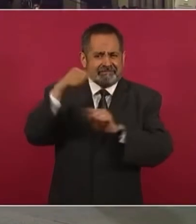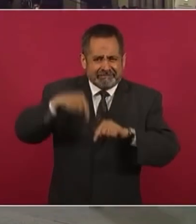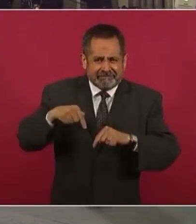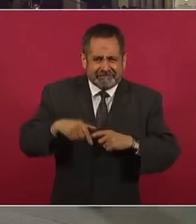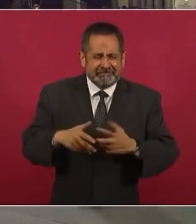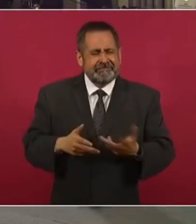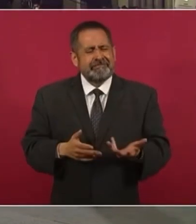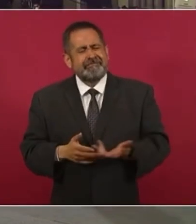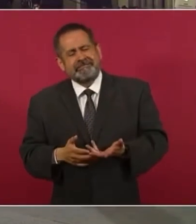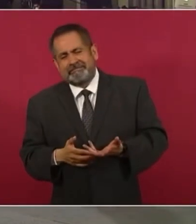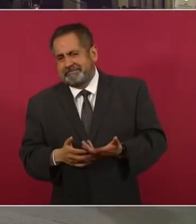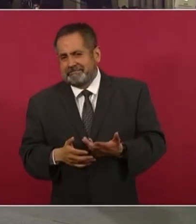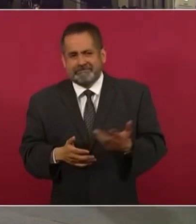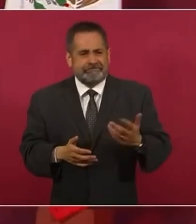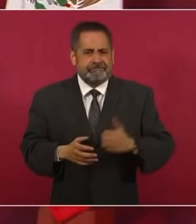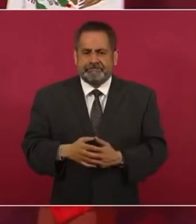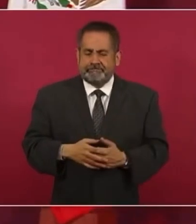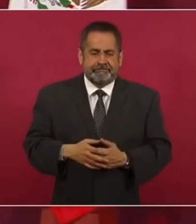Después de eso,